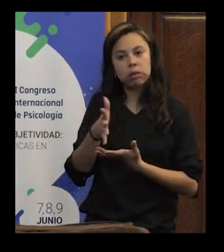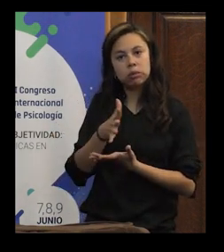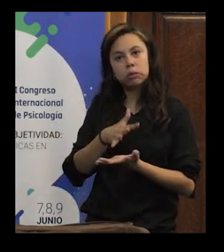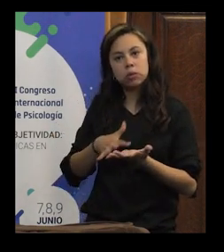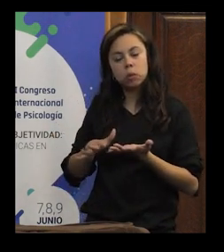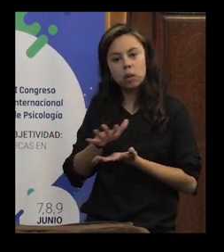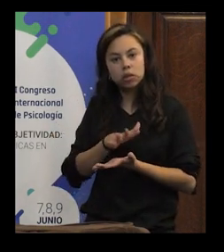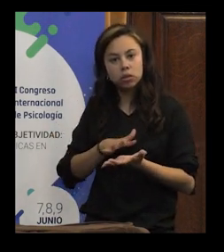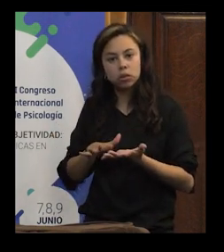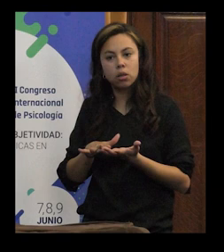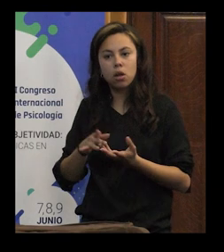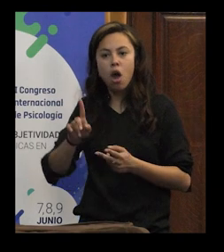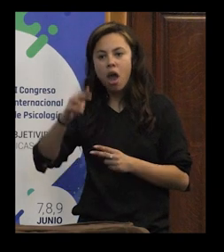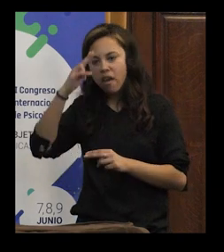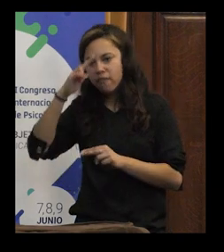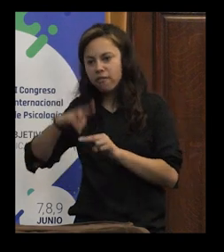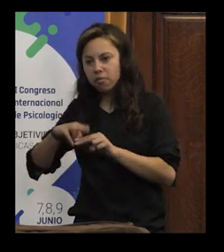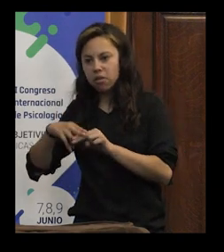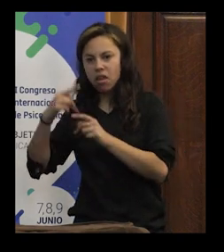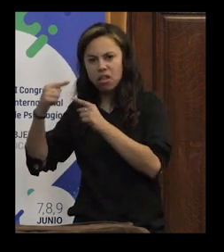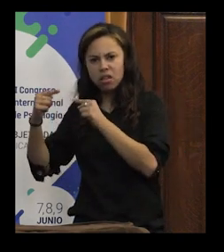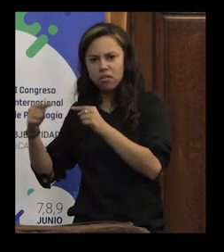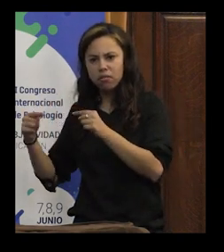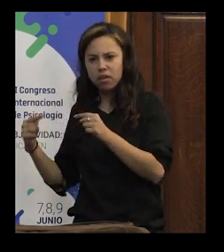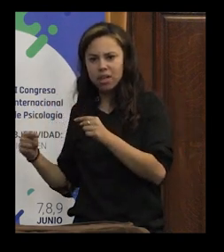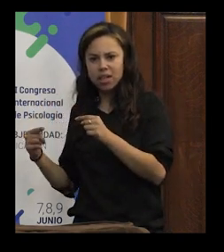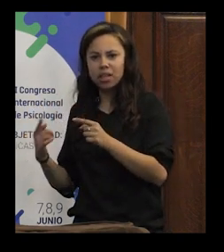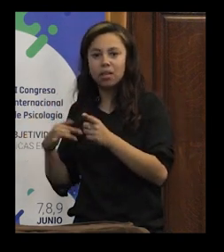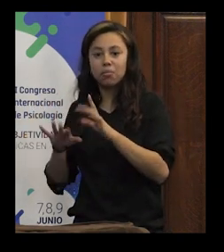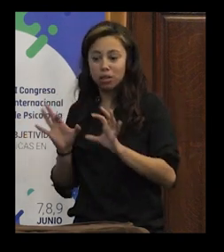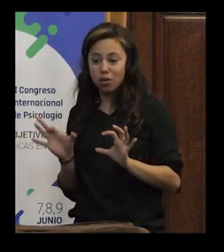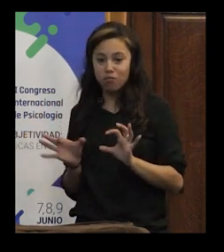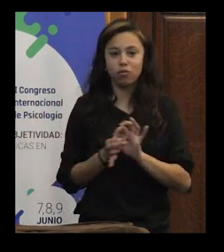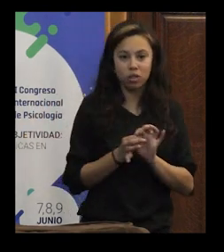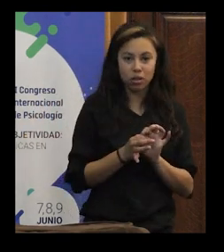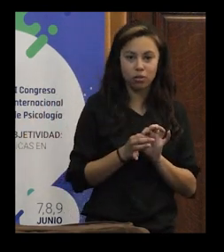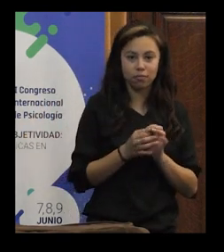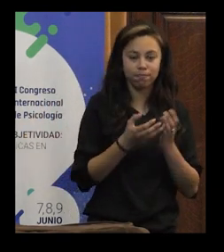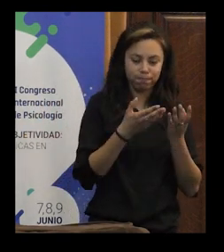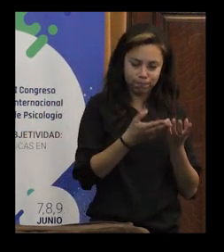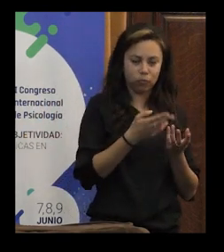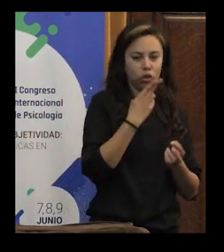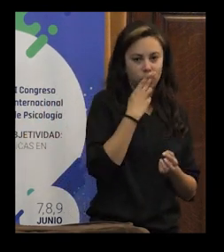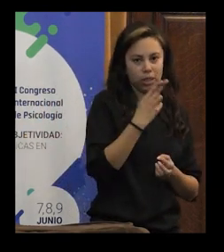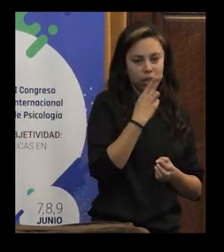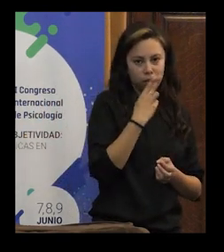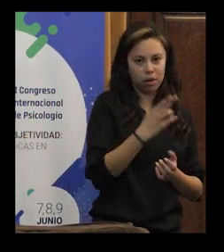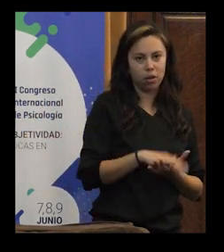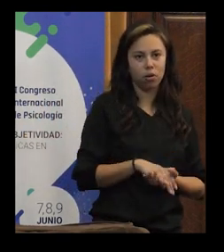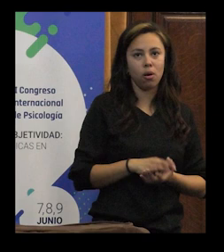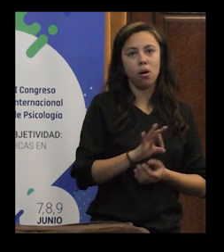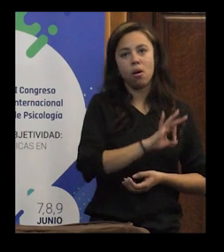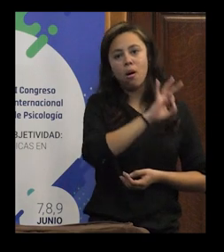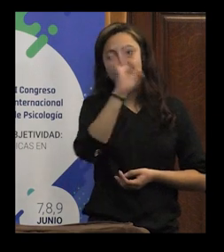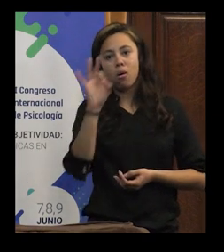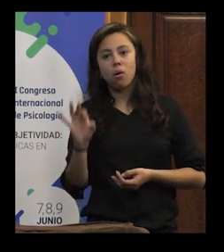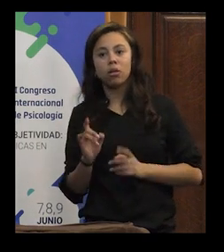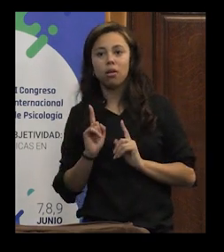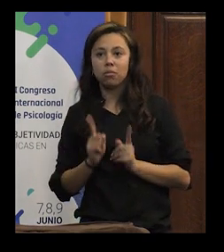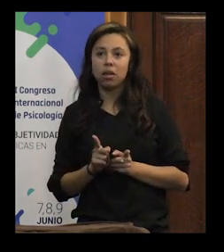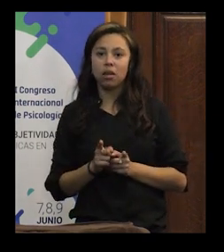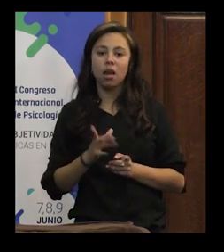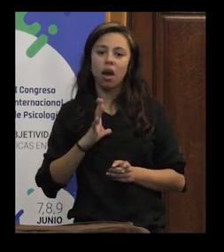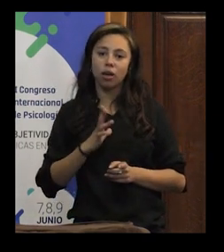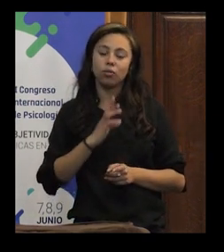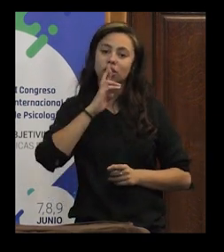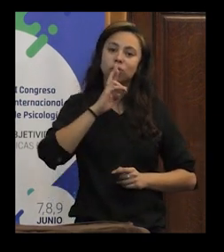contexto de otros procedimientos de rutina. O ainda puede ser el resultado de